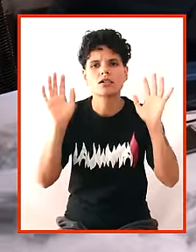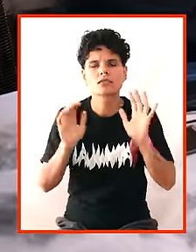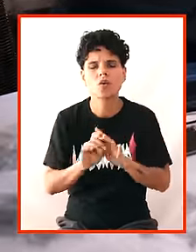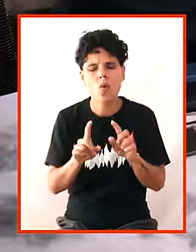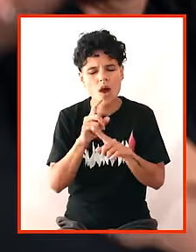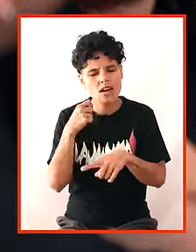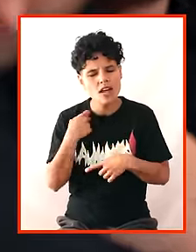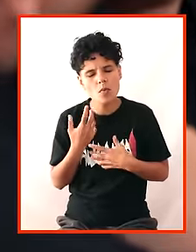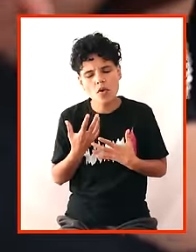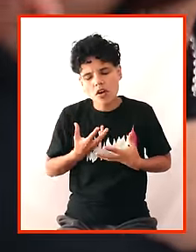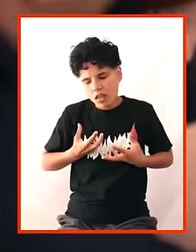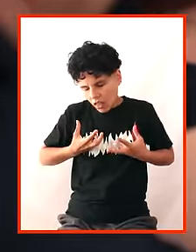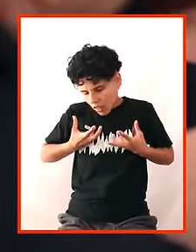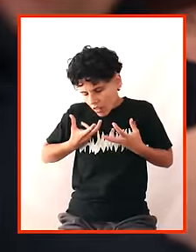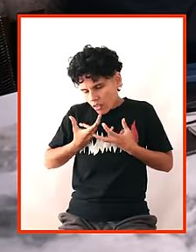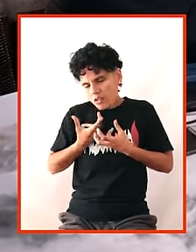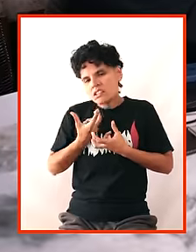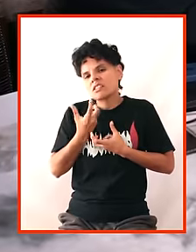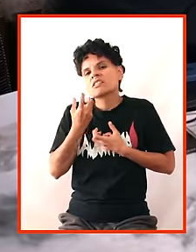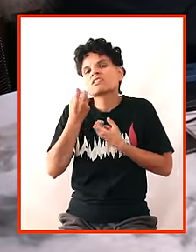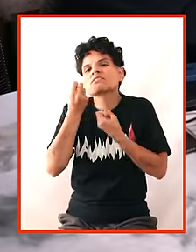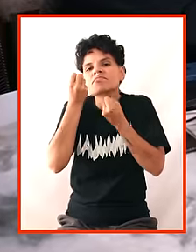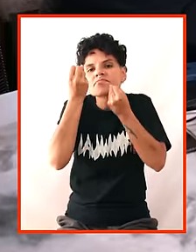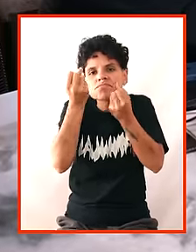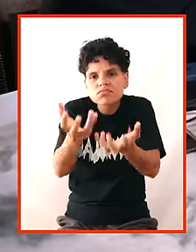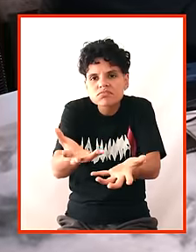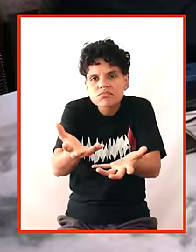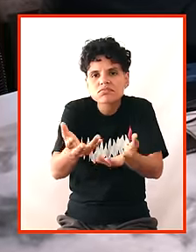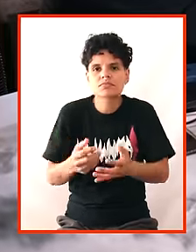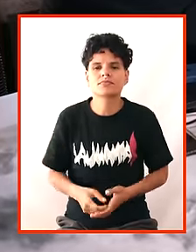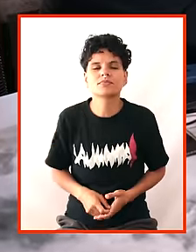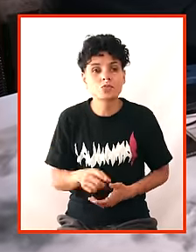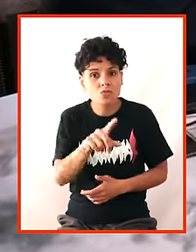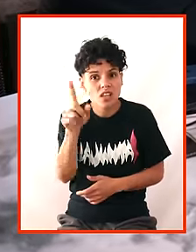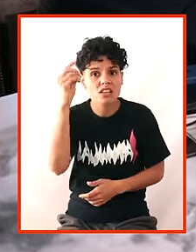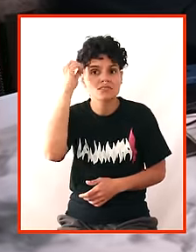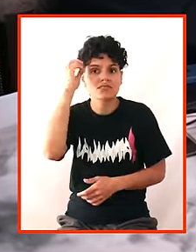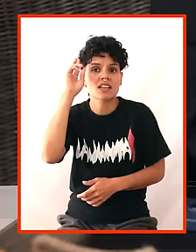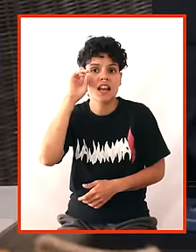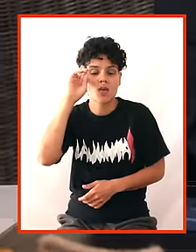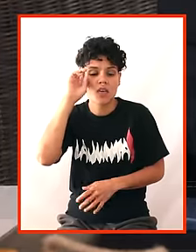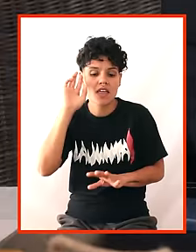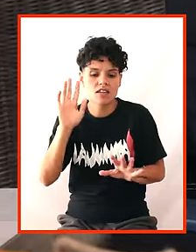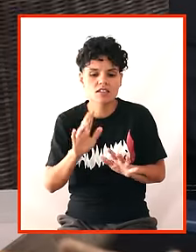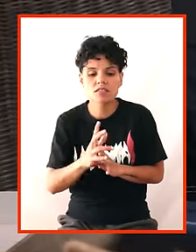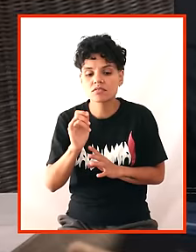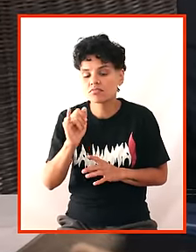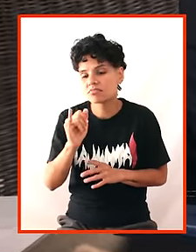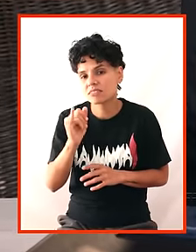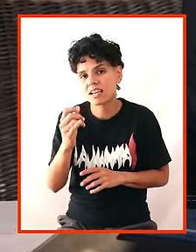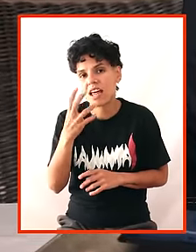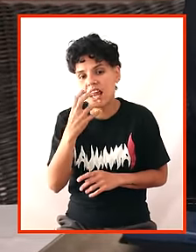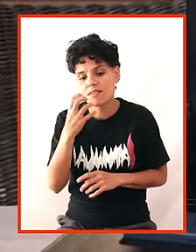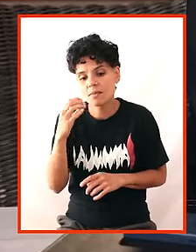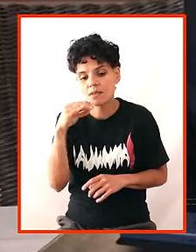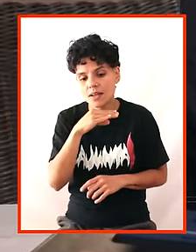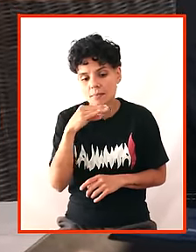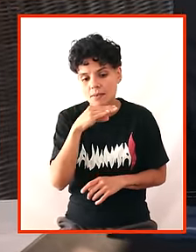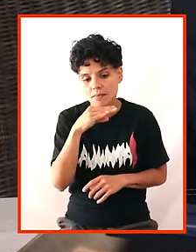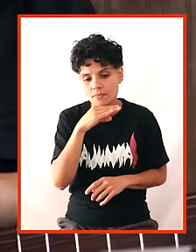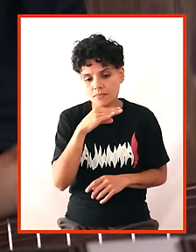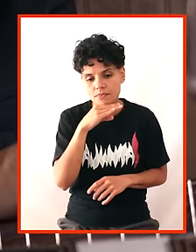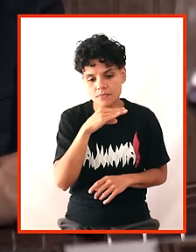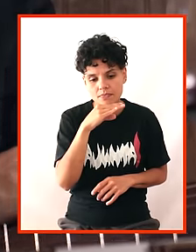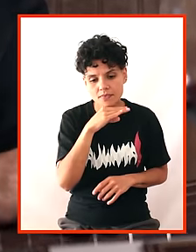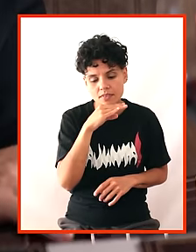vómito. Un poco de doblaje. Como echar afuera... Y así lo recuerdan ustedes también, sí. Las grabaciones y todo. Sí, lo grabamos súper rápido. Muy espontáneo, sí, muy espontáneo. Como en realidad, grabamos una casa como de